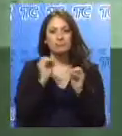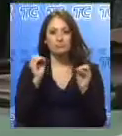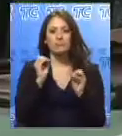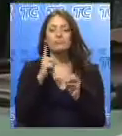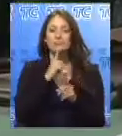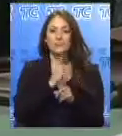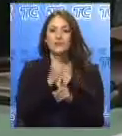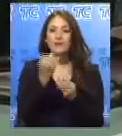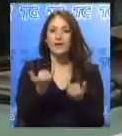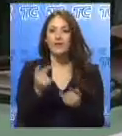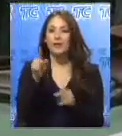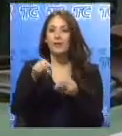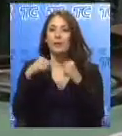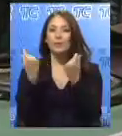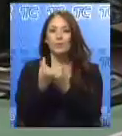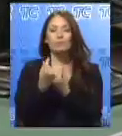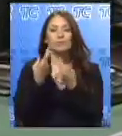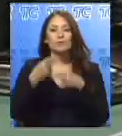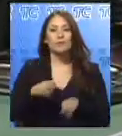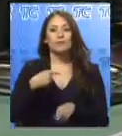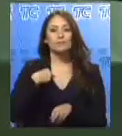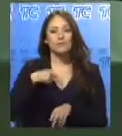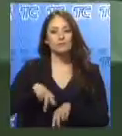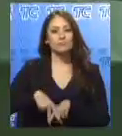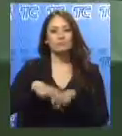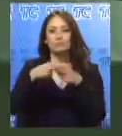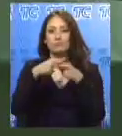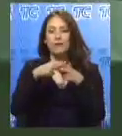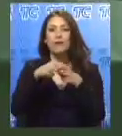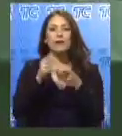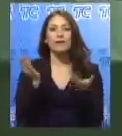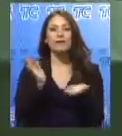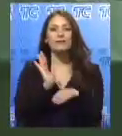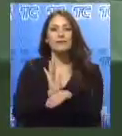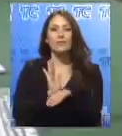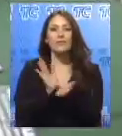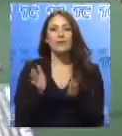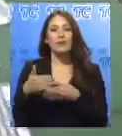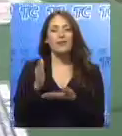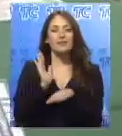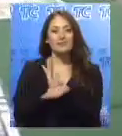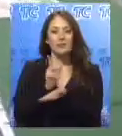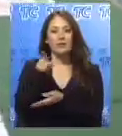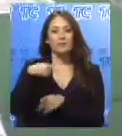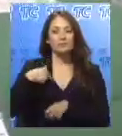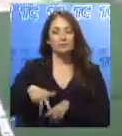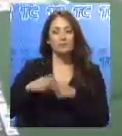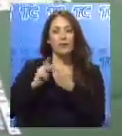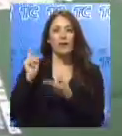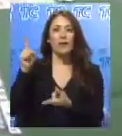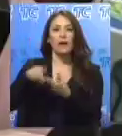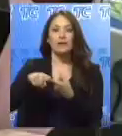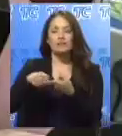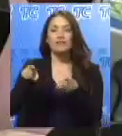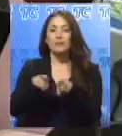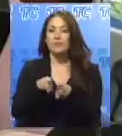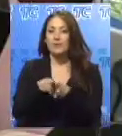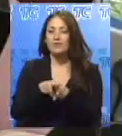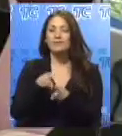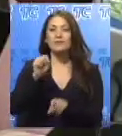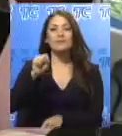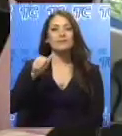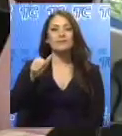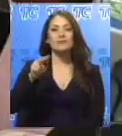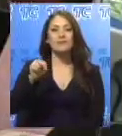régimen afinan los últimos detalles para la marcha, que comenzará en la caja del seguro del IES y culminará en la Plaza de San Francisco. Nuestra lucha